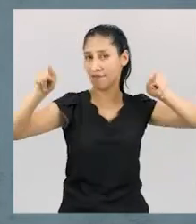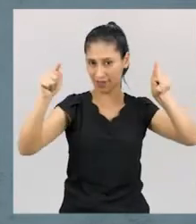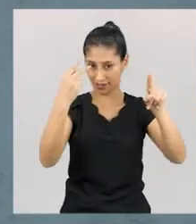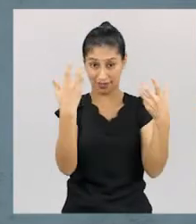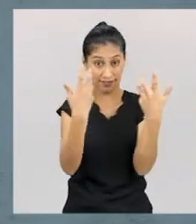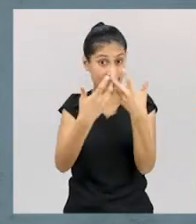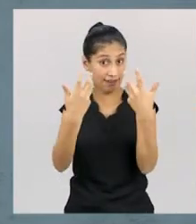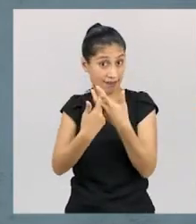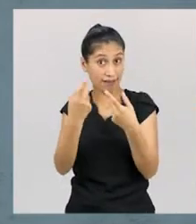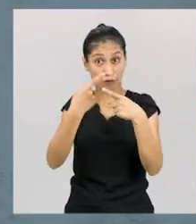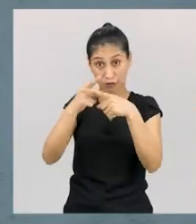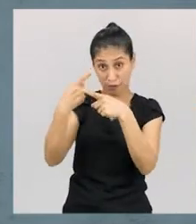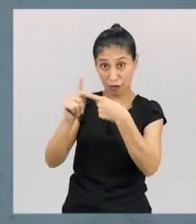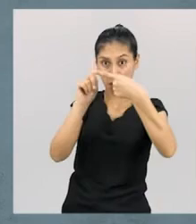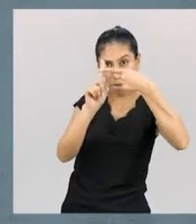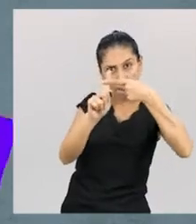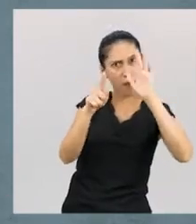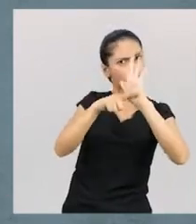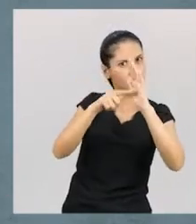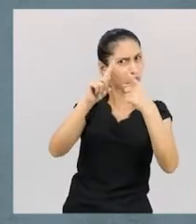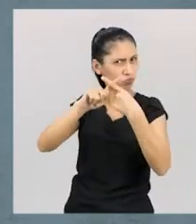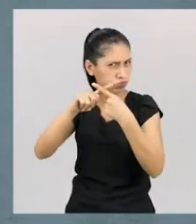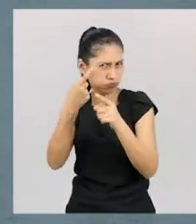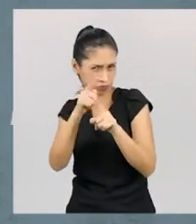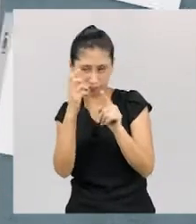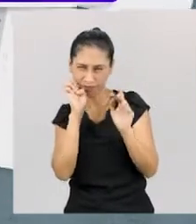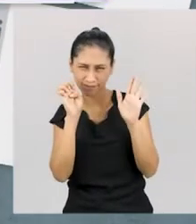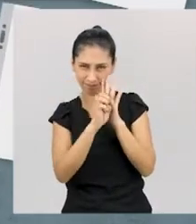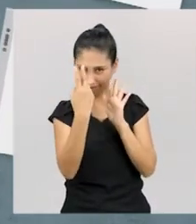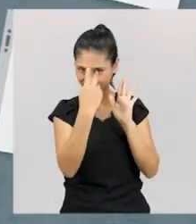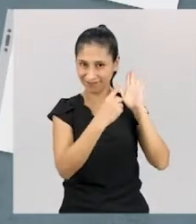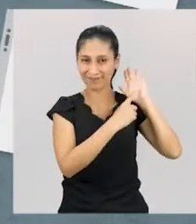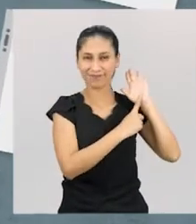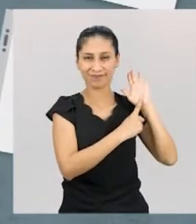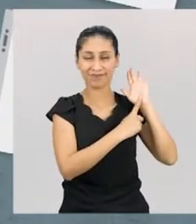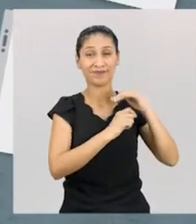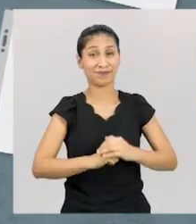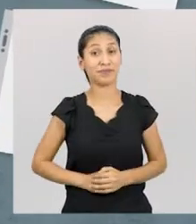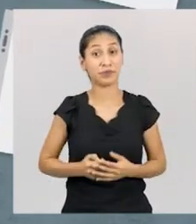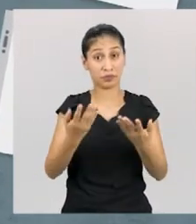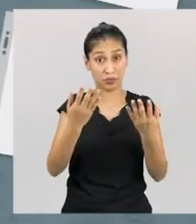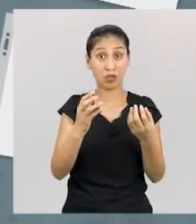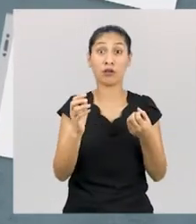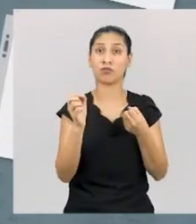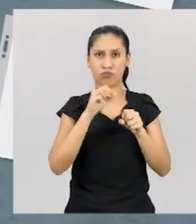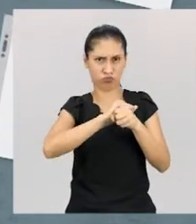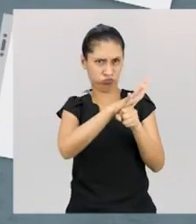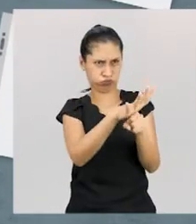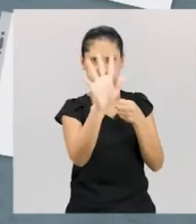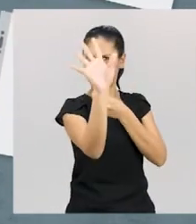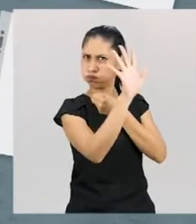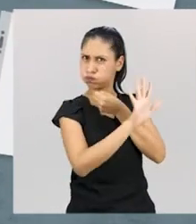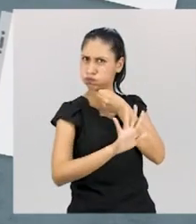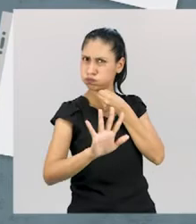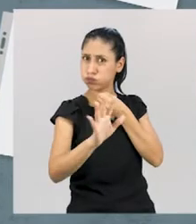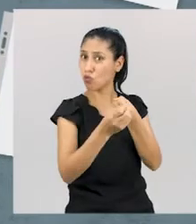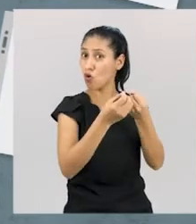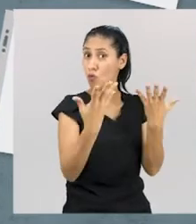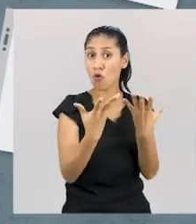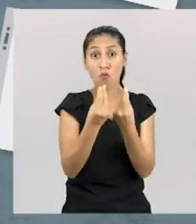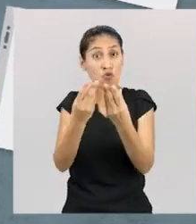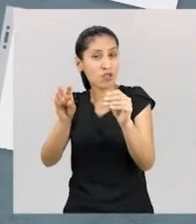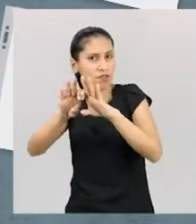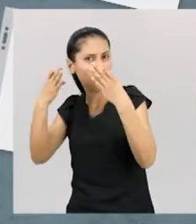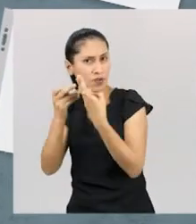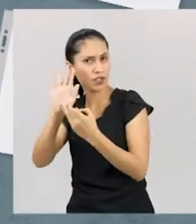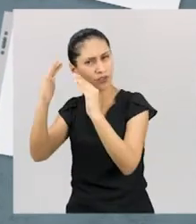los signos. Vamos a leer un ejemplo. Para protegerse del coronavirus, muchas familias empezaron a trabajar